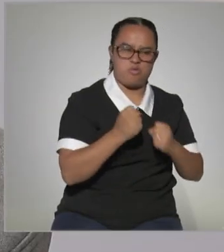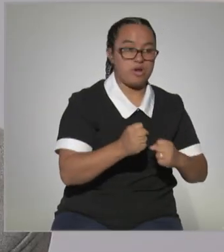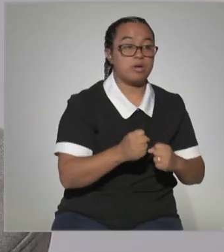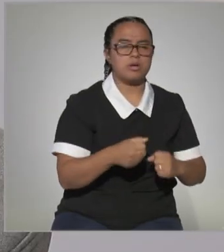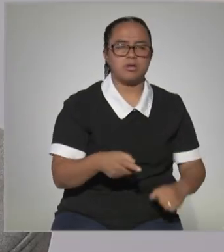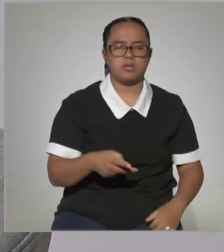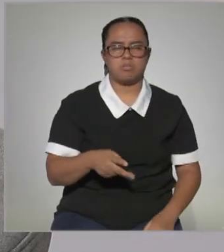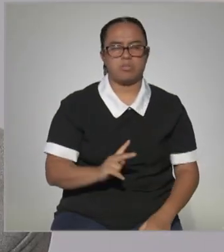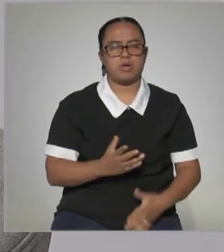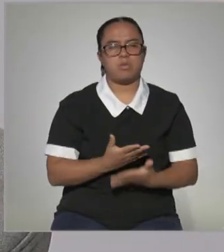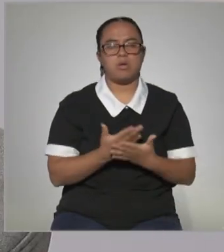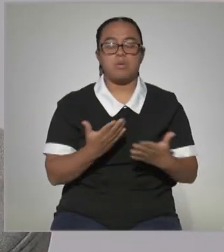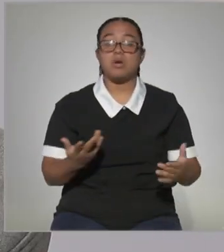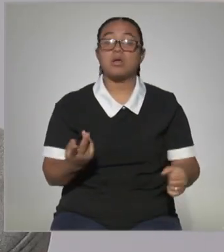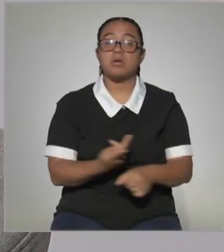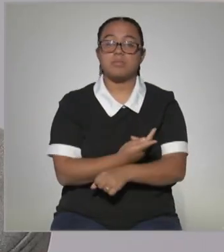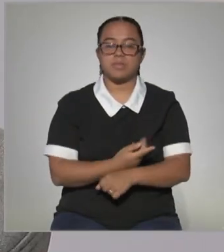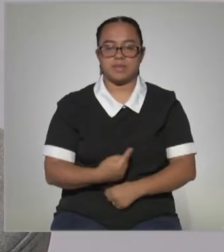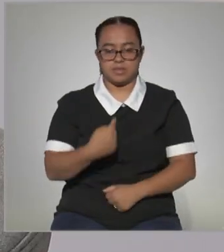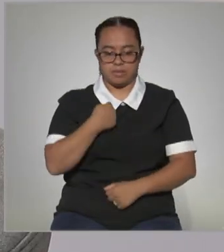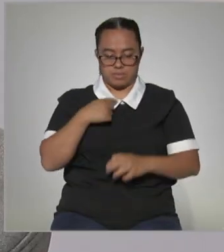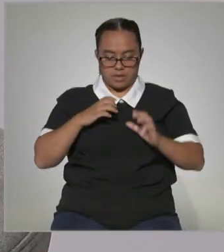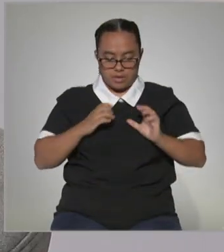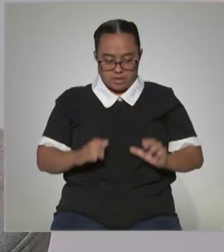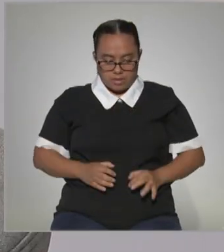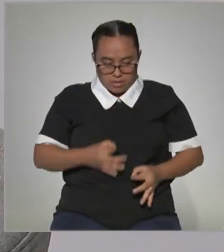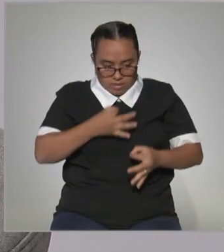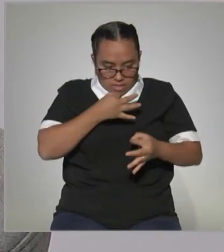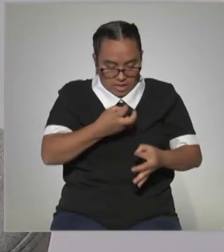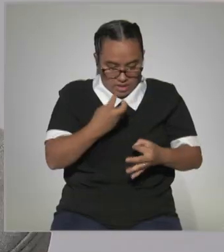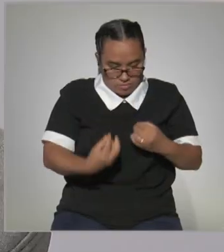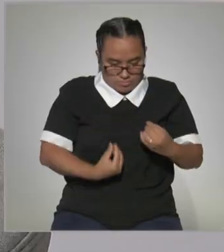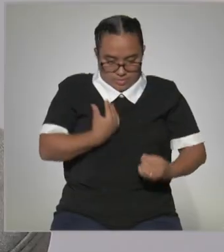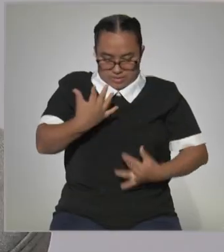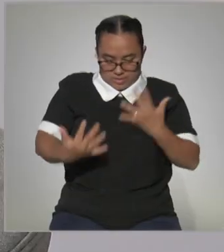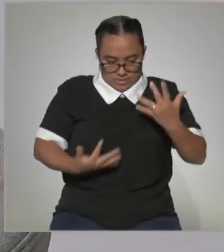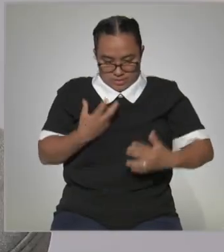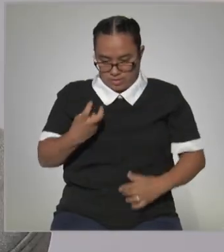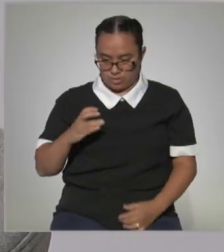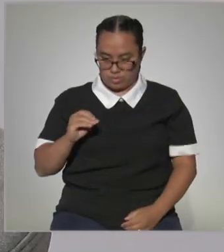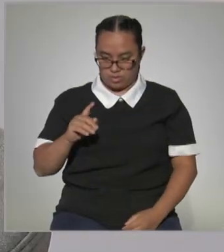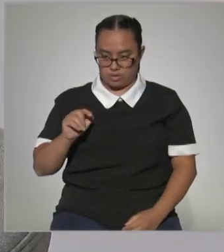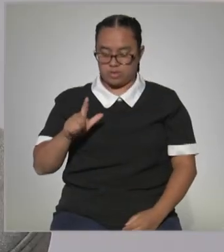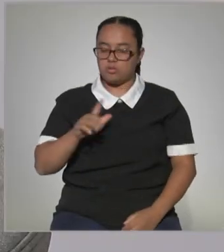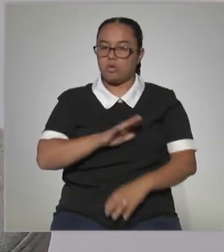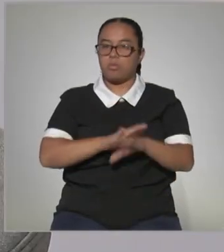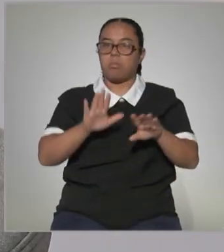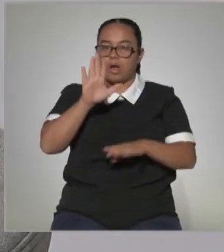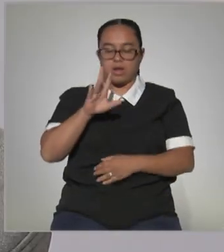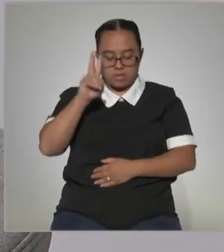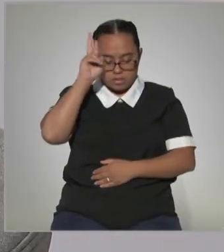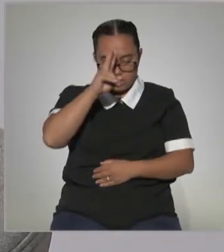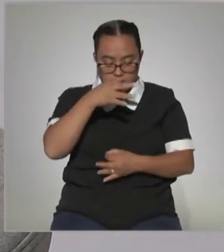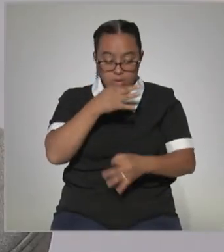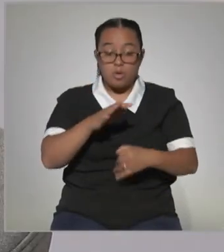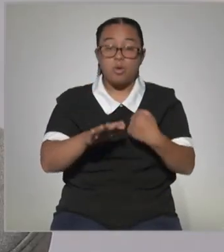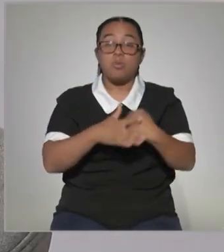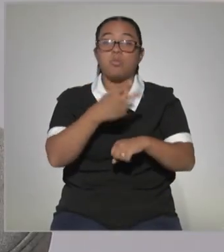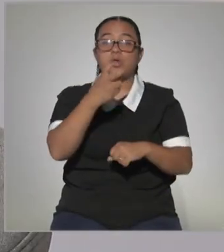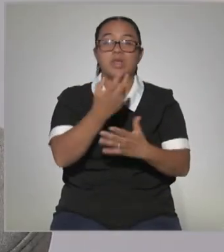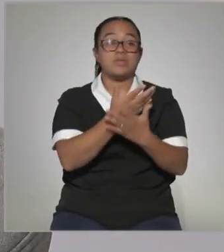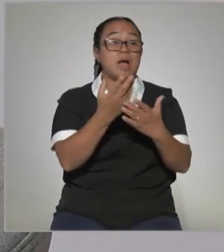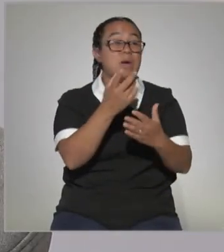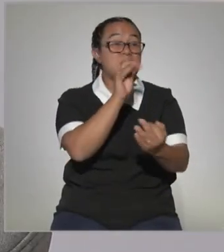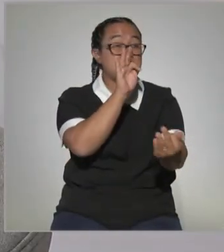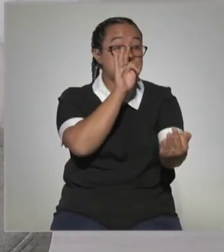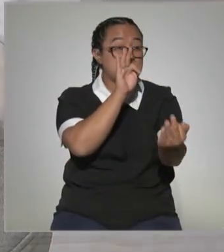veo que en realidad lo que pasa es que mi cuerpo está adicto a la adrenalina y al cortisol. Y por eso dejo todo para último minuto.